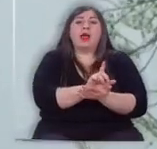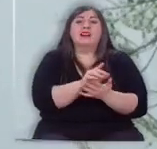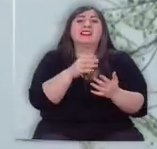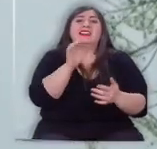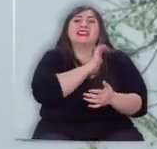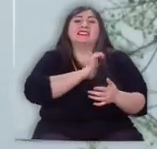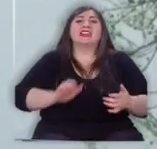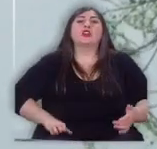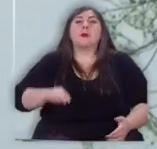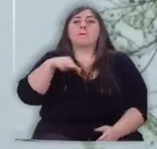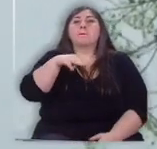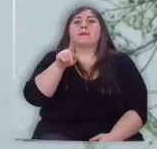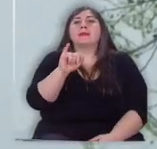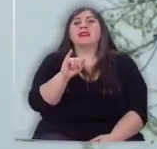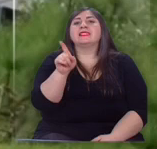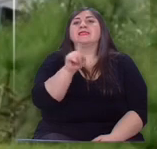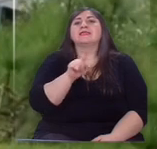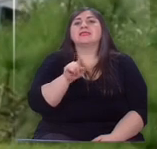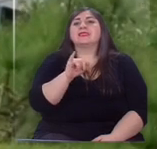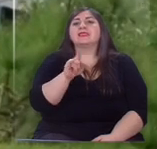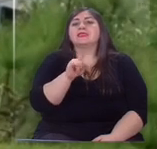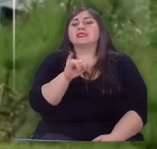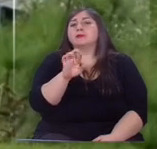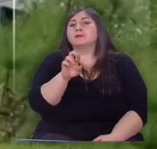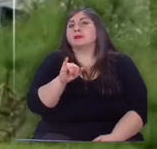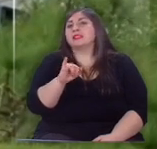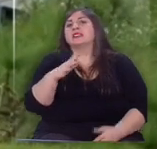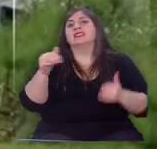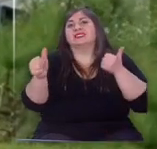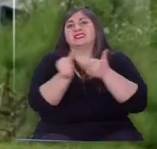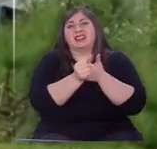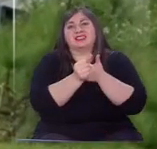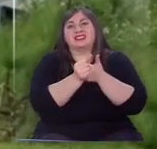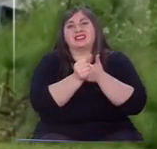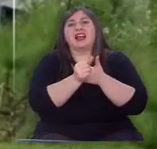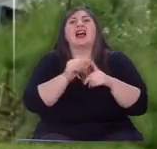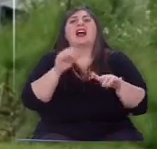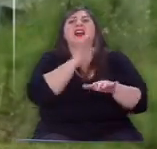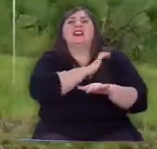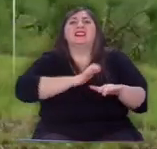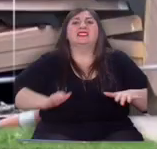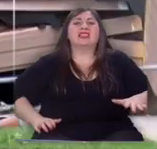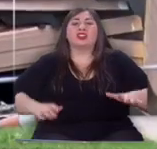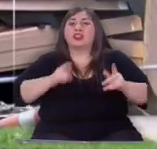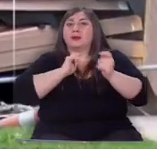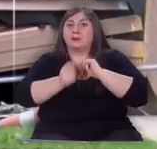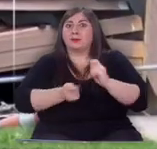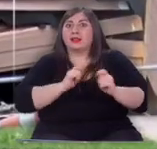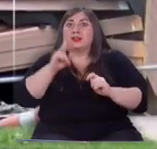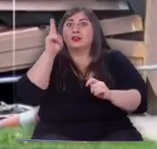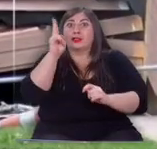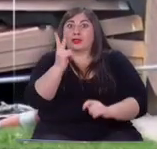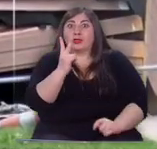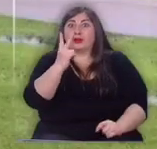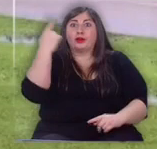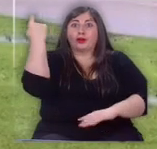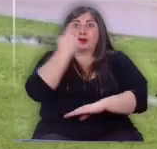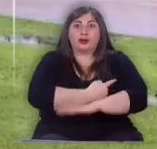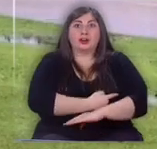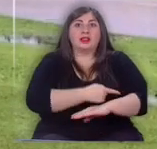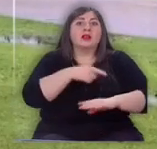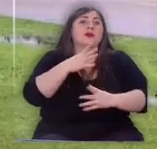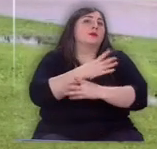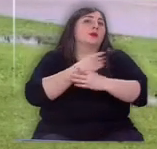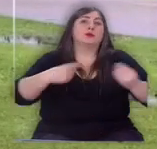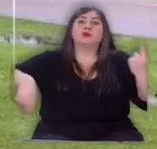estado de Mississippi. Los estados aledaños estuvieron durante estados de emergencia durante estas dos últimas jornadas por la formación justamente de